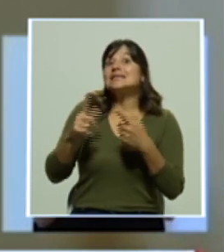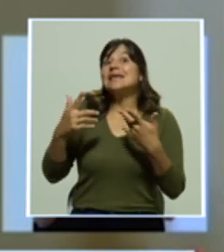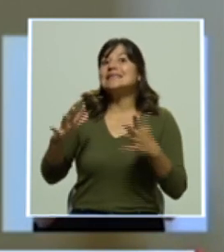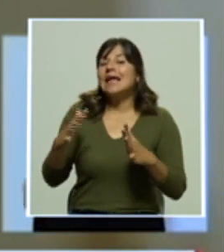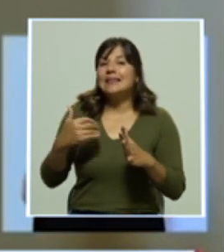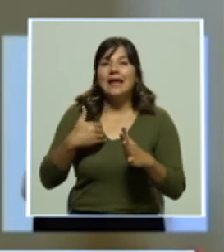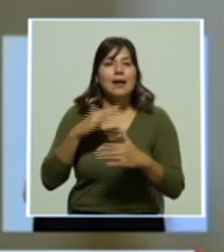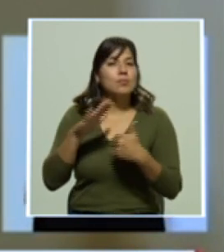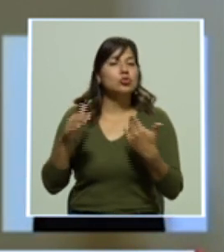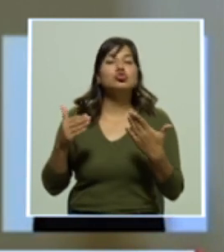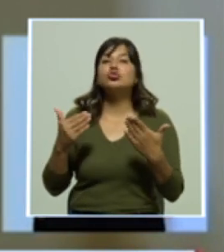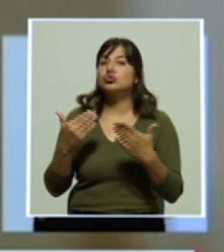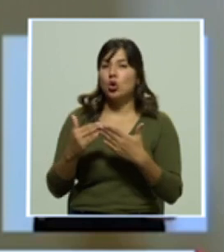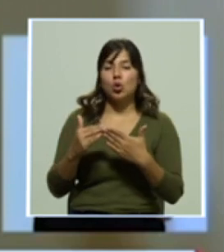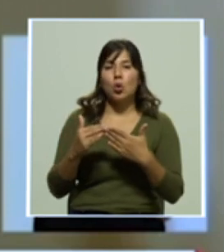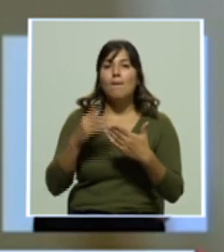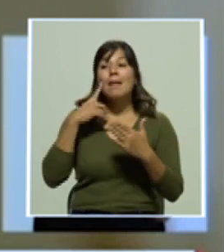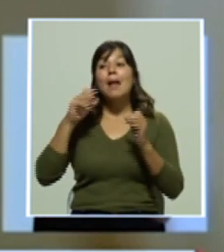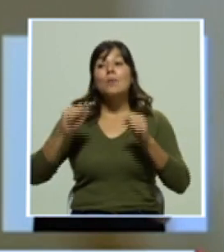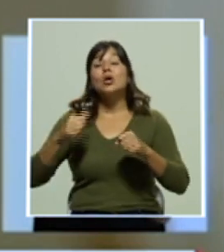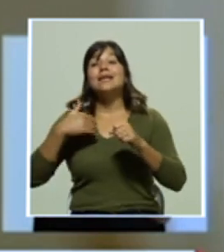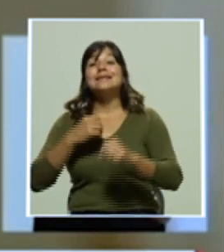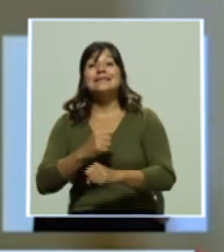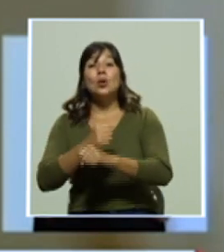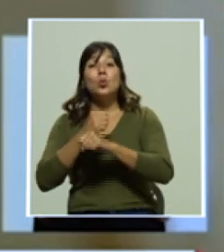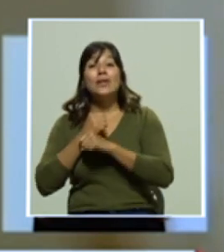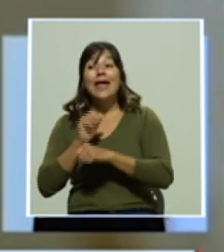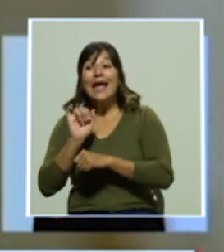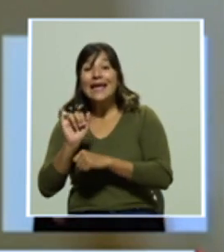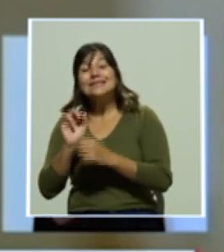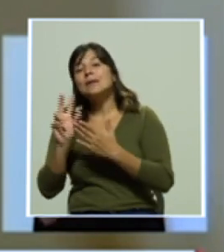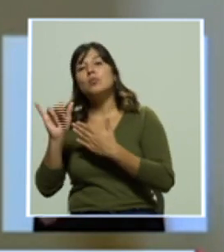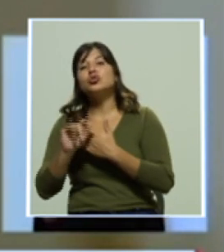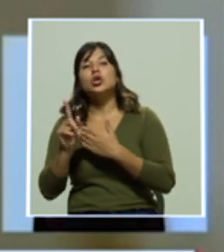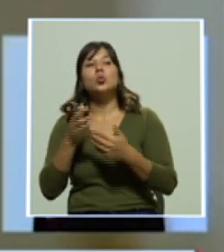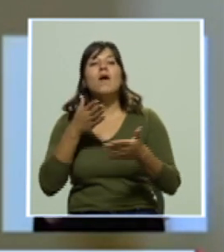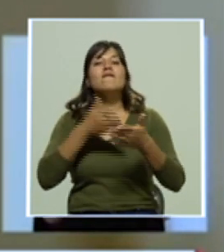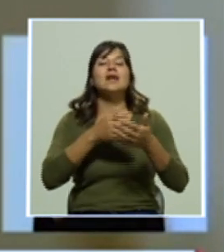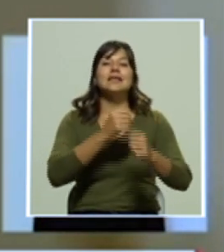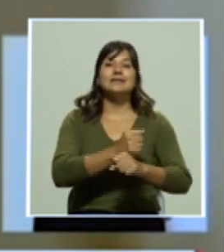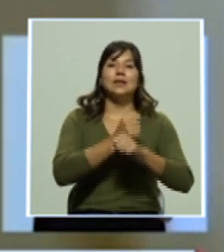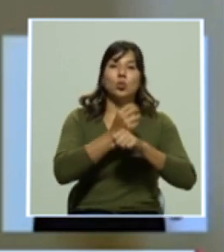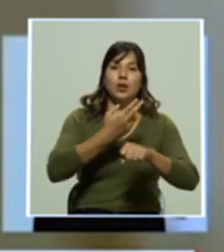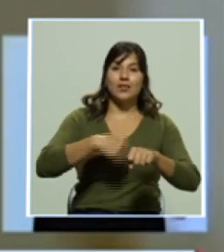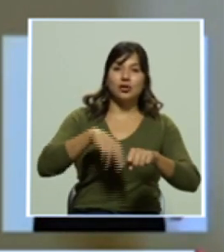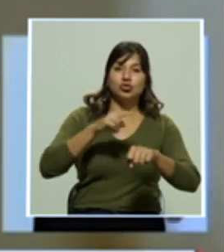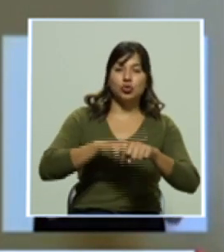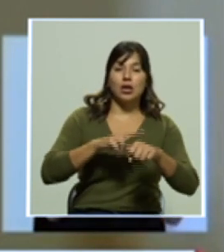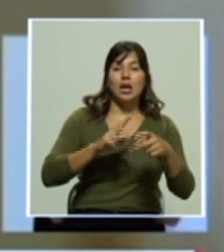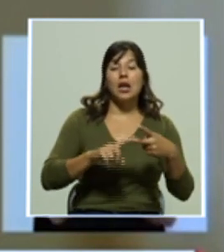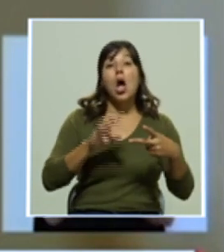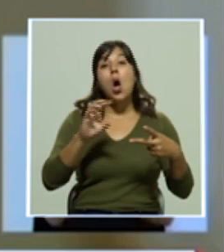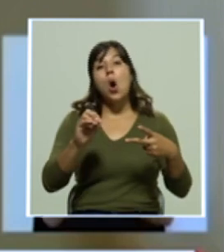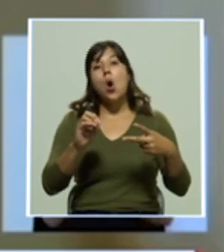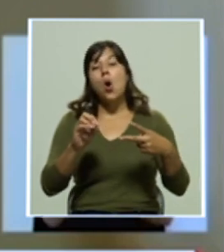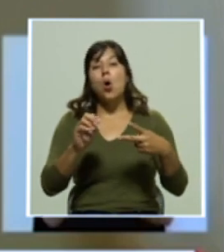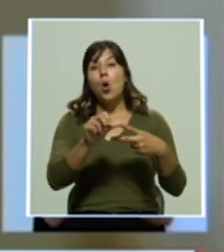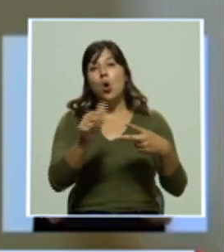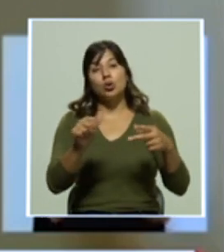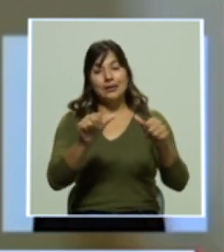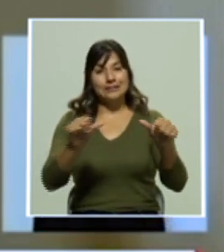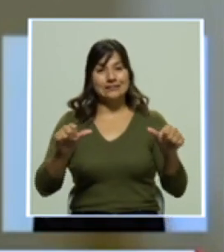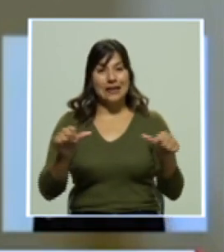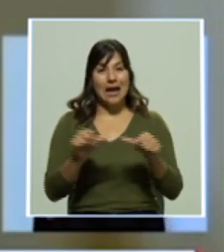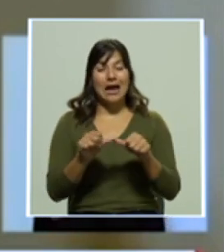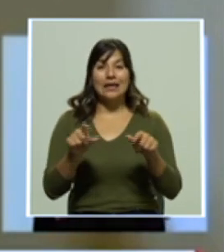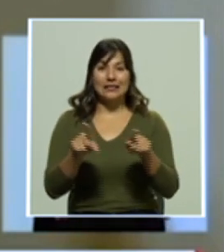que no va a haber vulnerabilidad en otras áreas tan importantes, ¿verdad?, como lo es seguridad nacional e incluso en otras áreas también